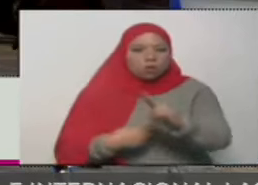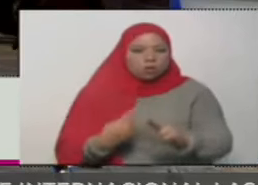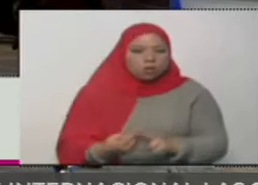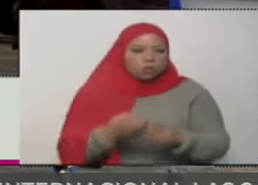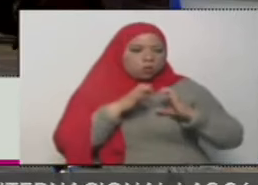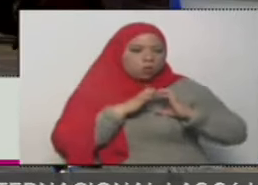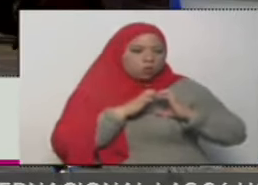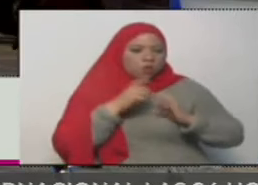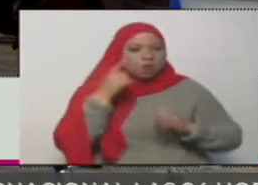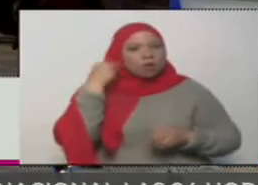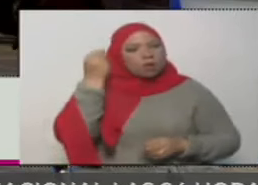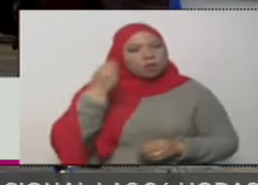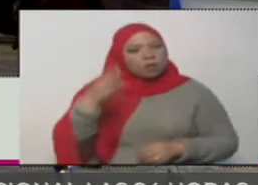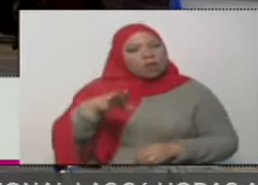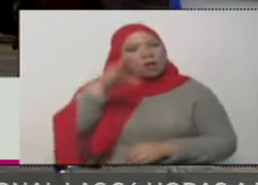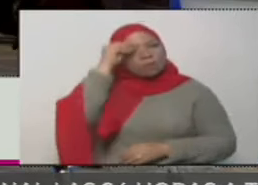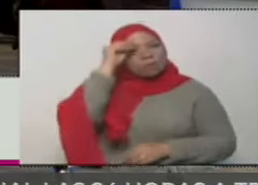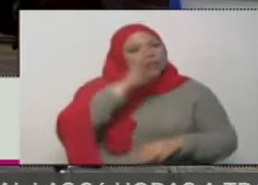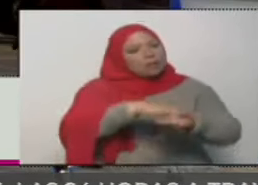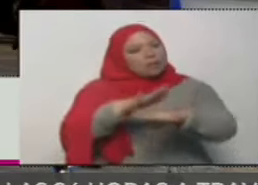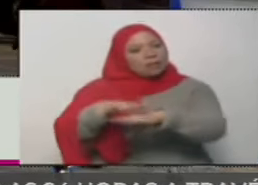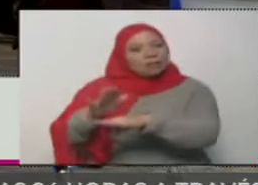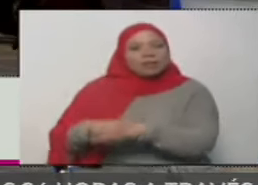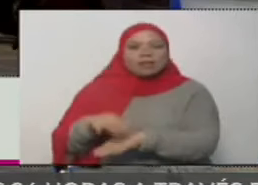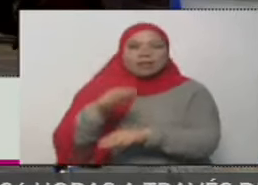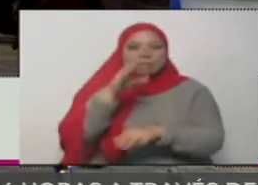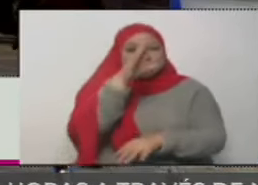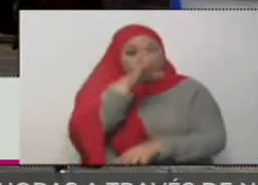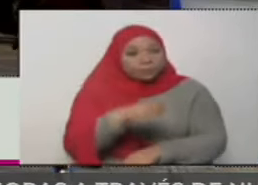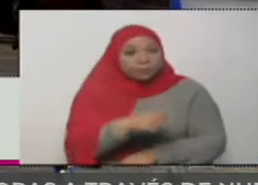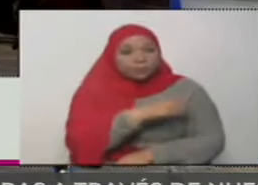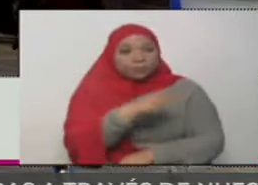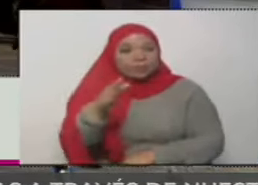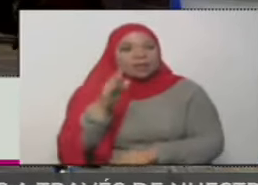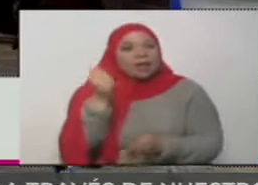lección del día de hoy. Muy bueno, bien, presidente. Que Dios me la bendiga. Bueno. Amén, presidente. Un placer. Gracias por la invitación.